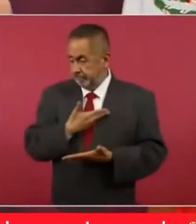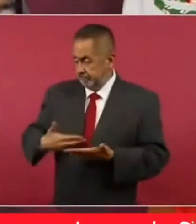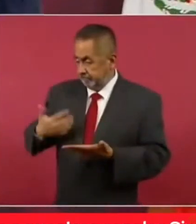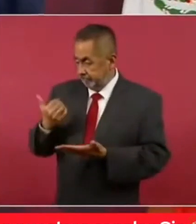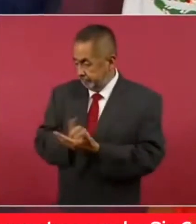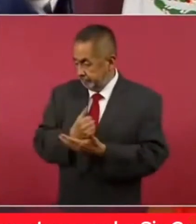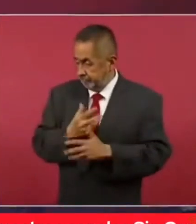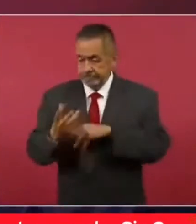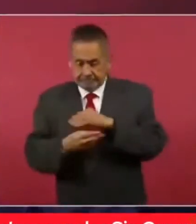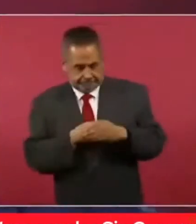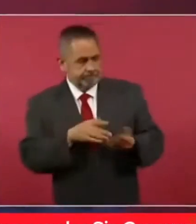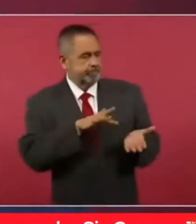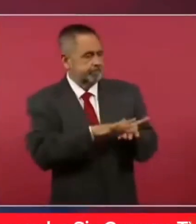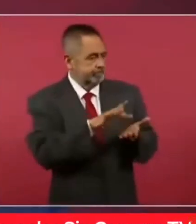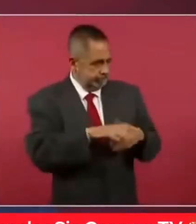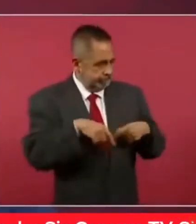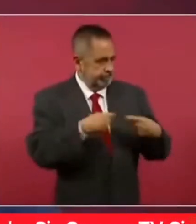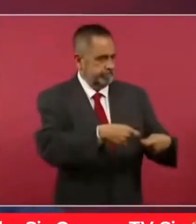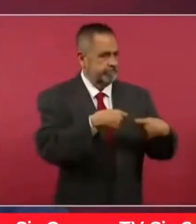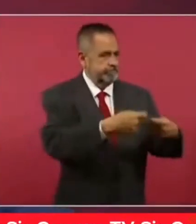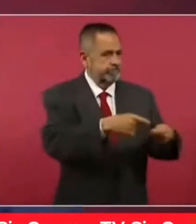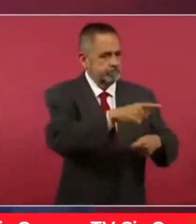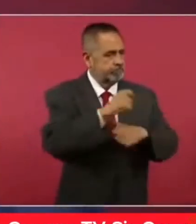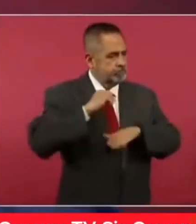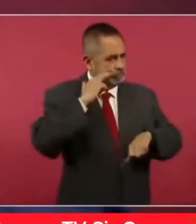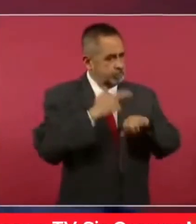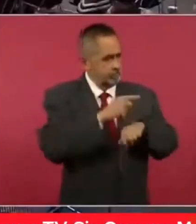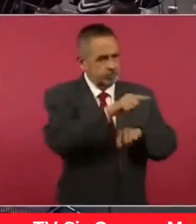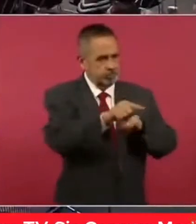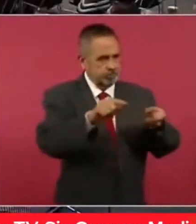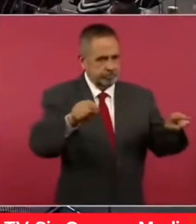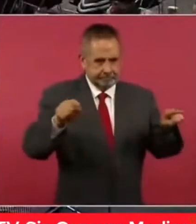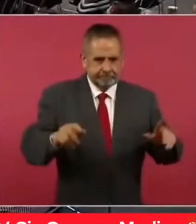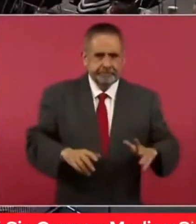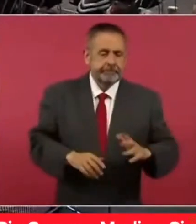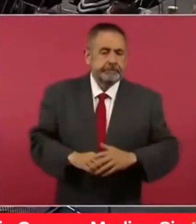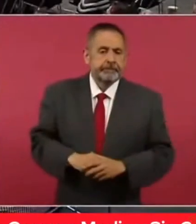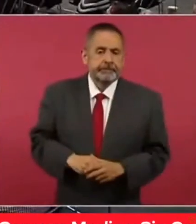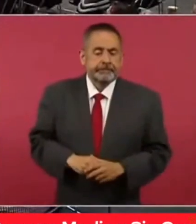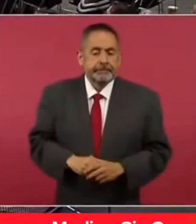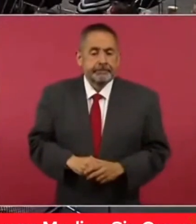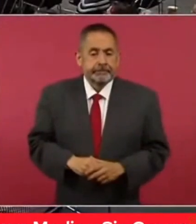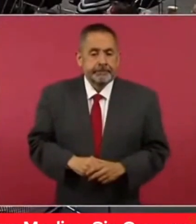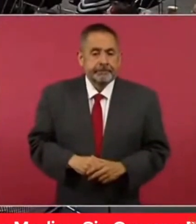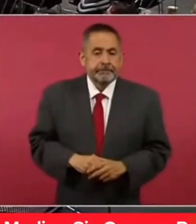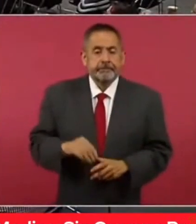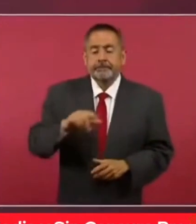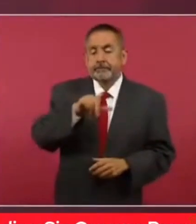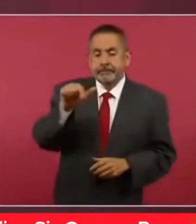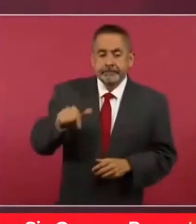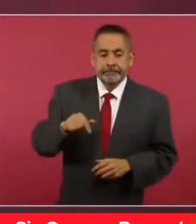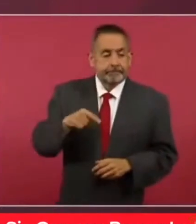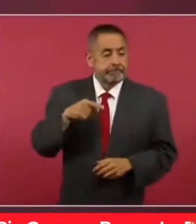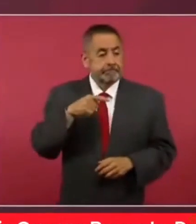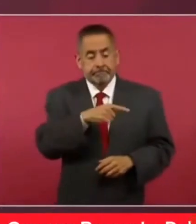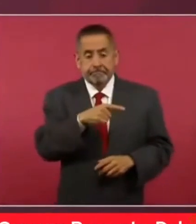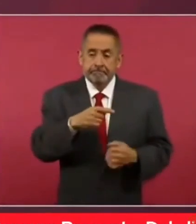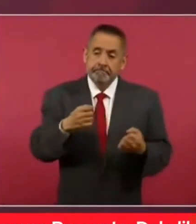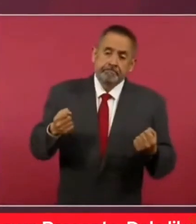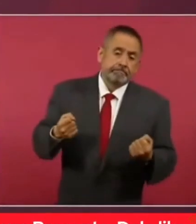porque ella ayudó en el fraude electoral. Luego se peleó